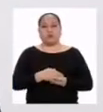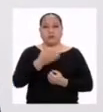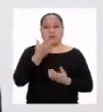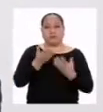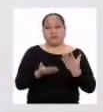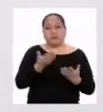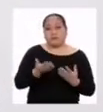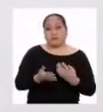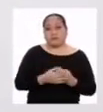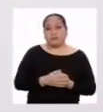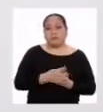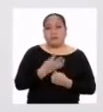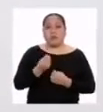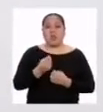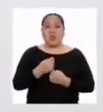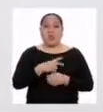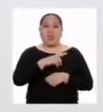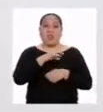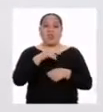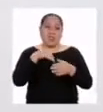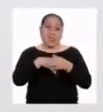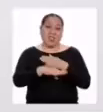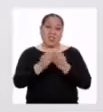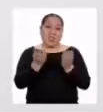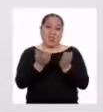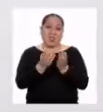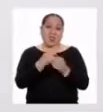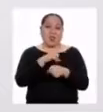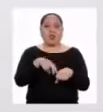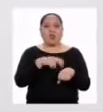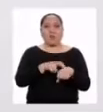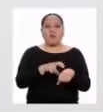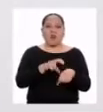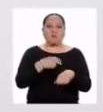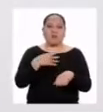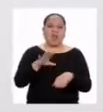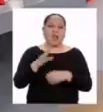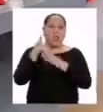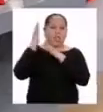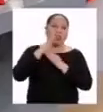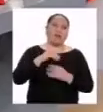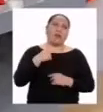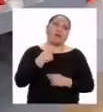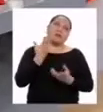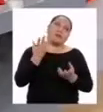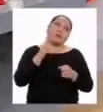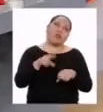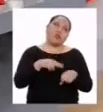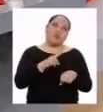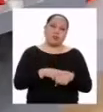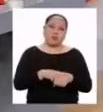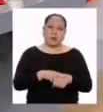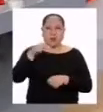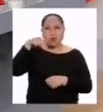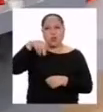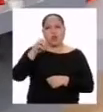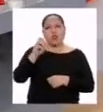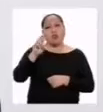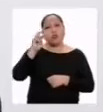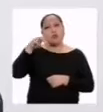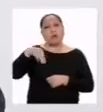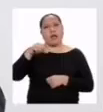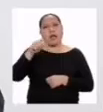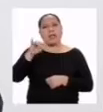deberse a que se ha normalizado esto de sufrir discriminación. ¿Cómo es eso de